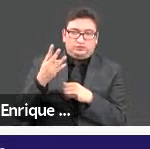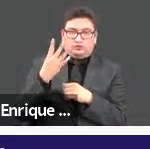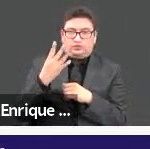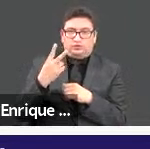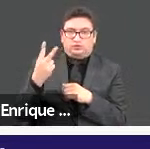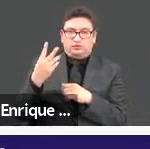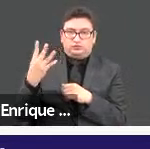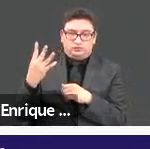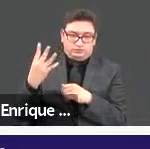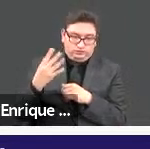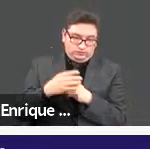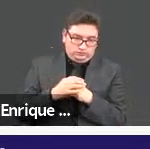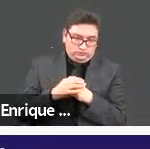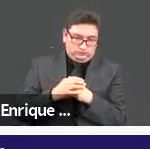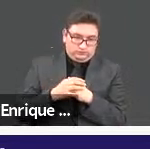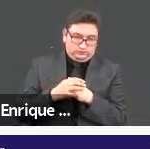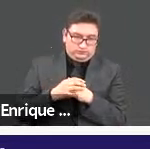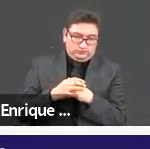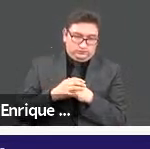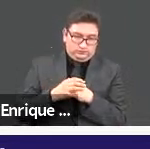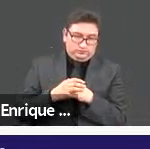424.